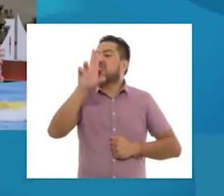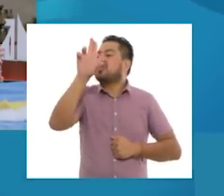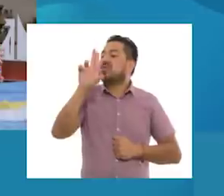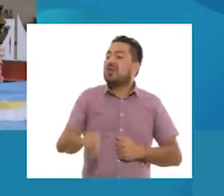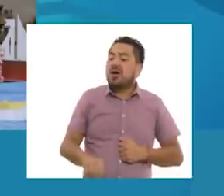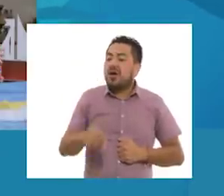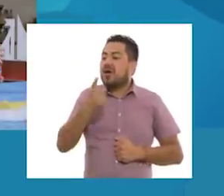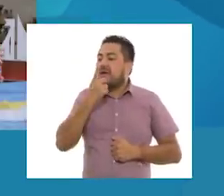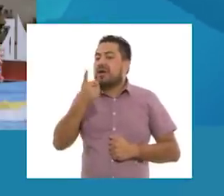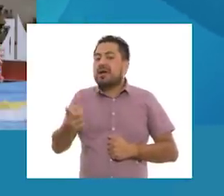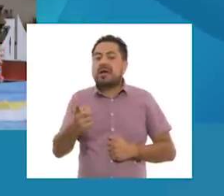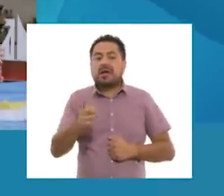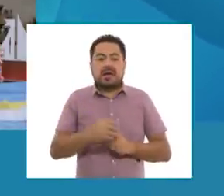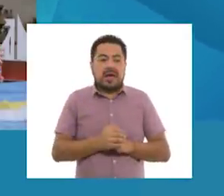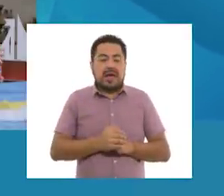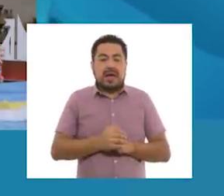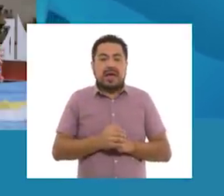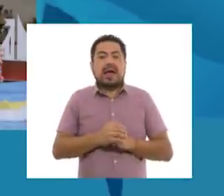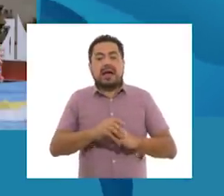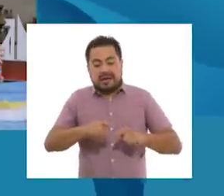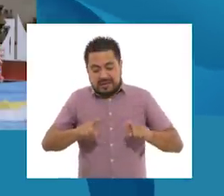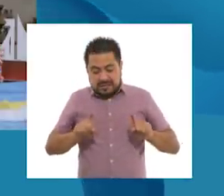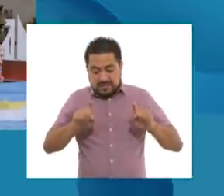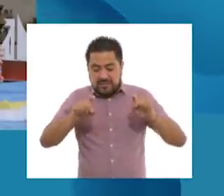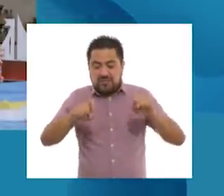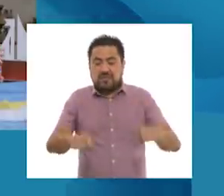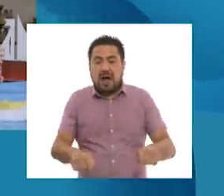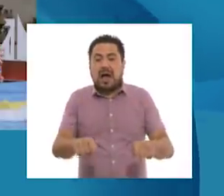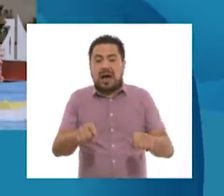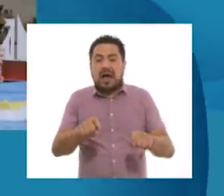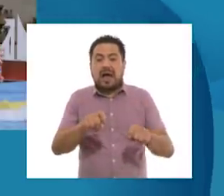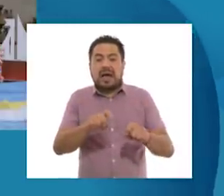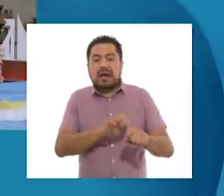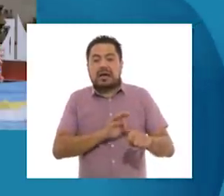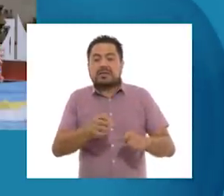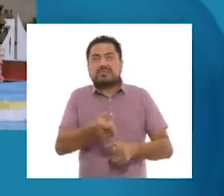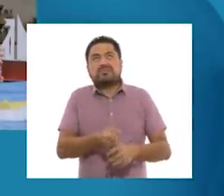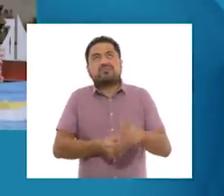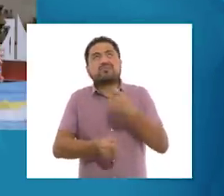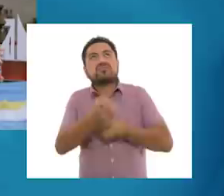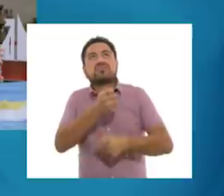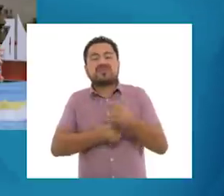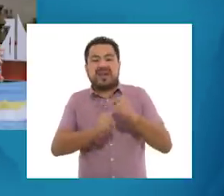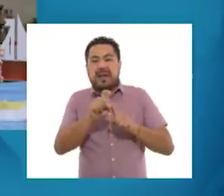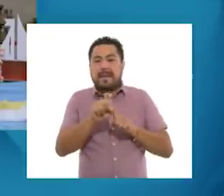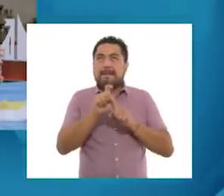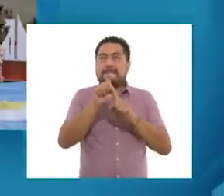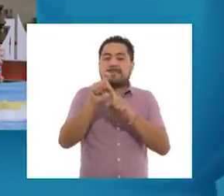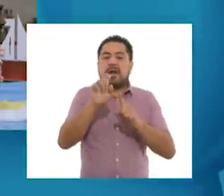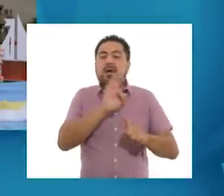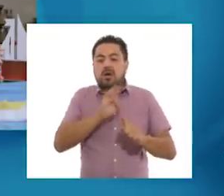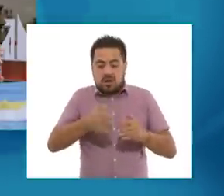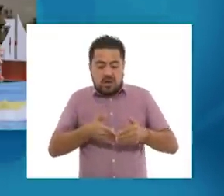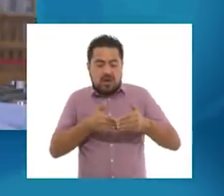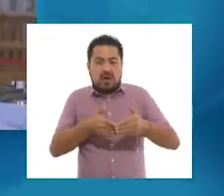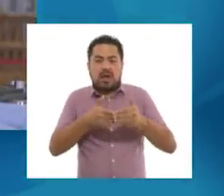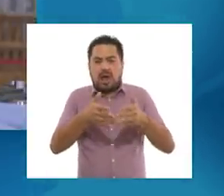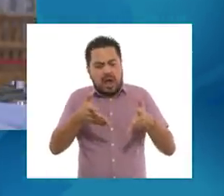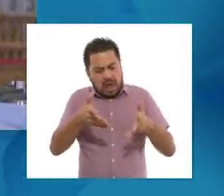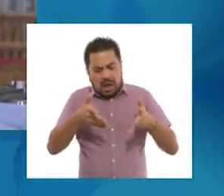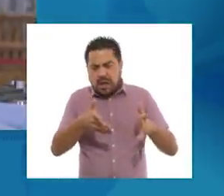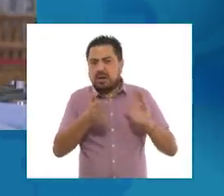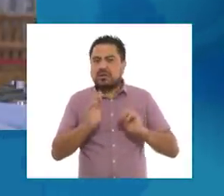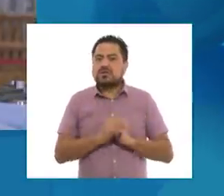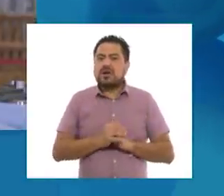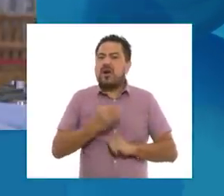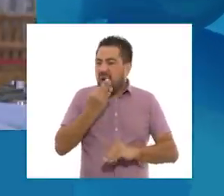dice leven anclas. Leven, por subir, y ancla es el gancho que permite que el barco se quede inmóvil. Es lo